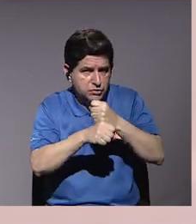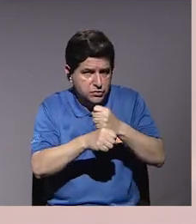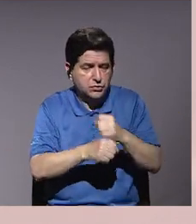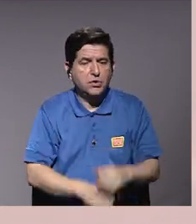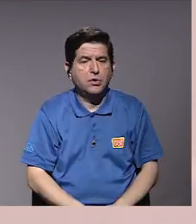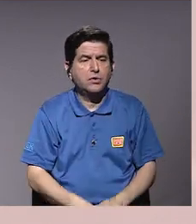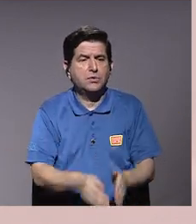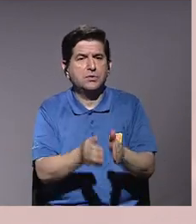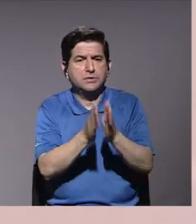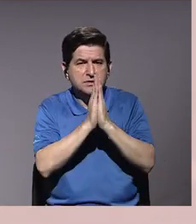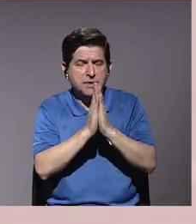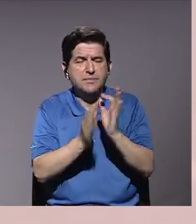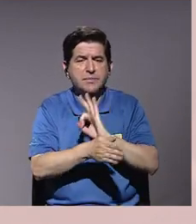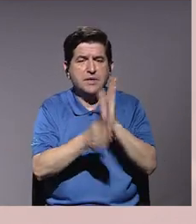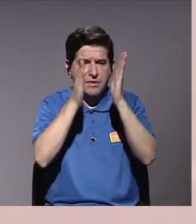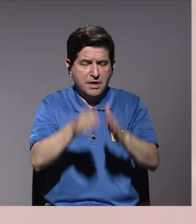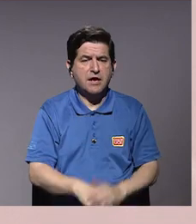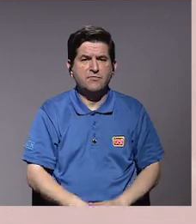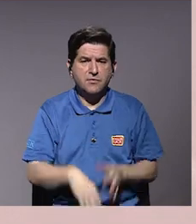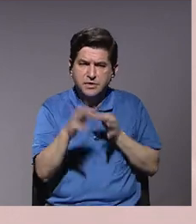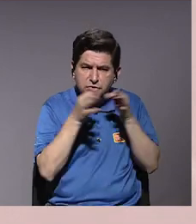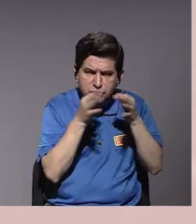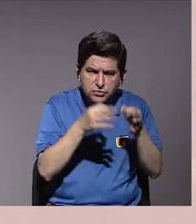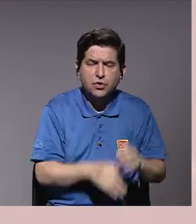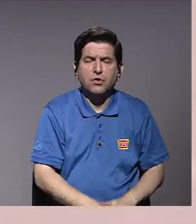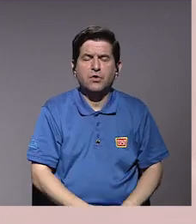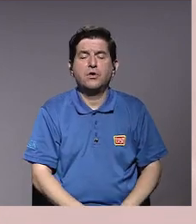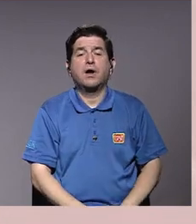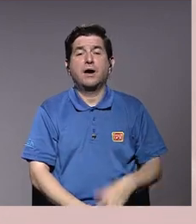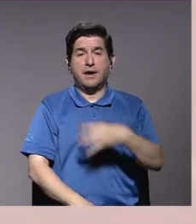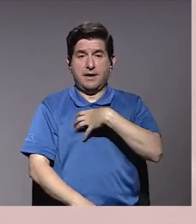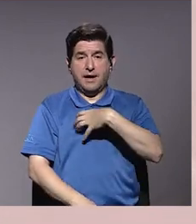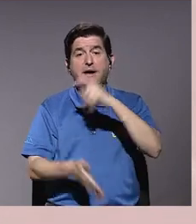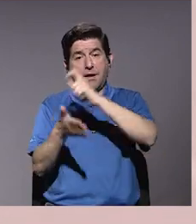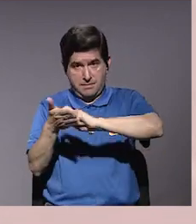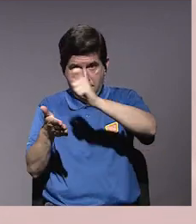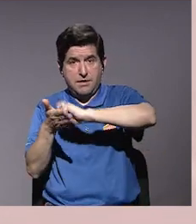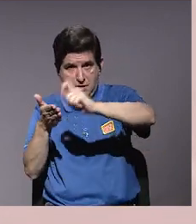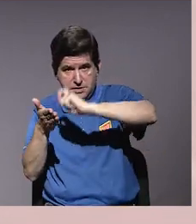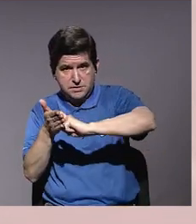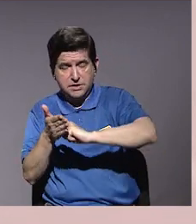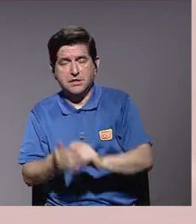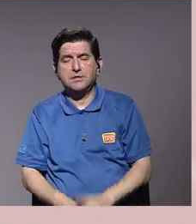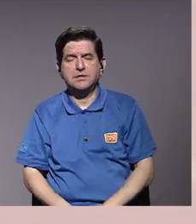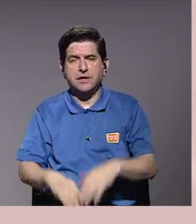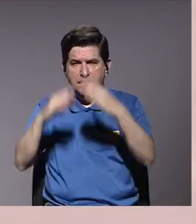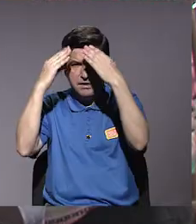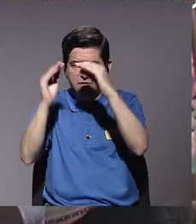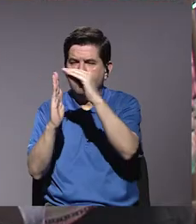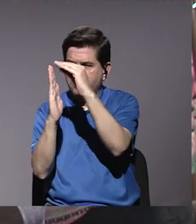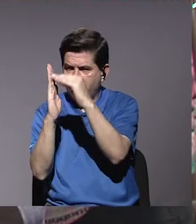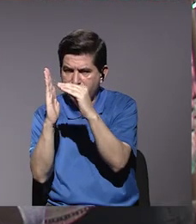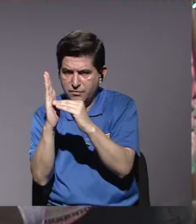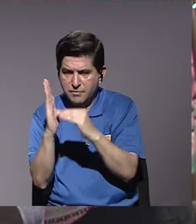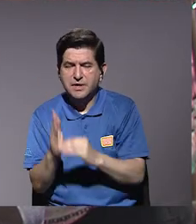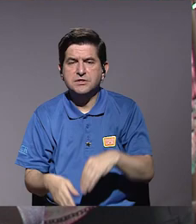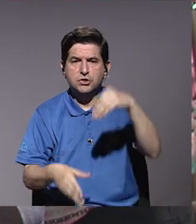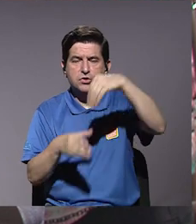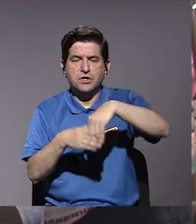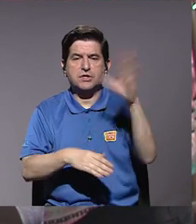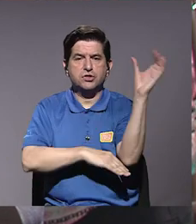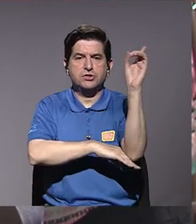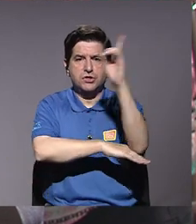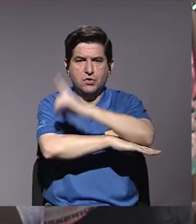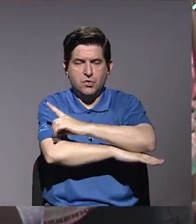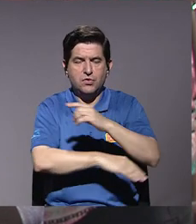lleva a cabo donde se le pide un descargo al funcionario, se recibe una queja por escrito, con ciertos datos específicos, tiene que ser dentro de